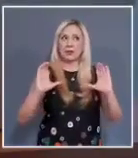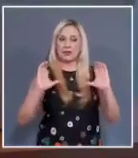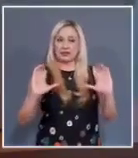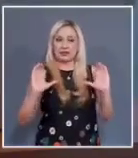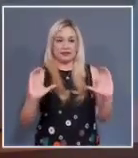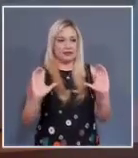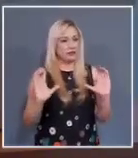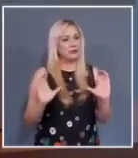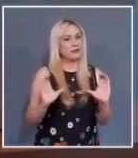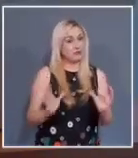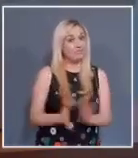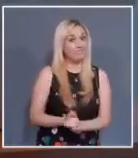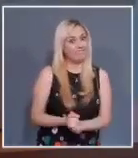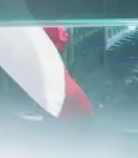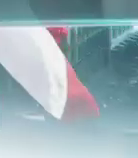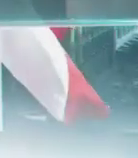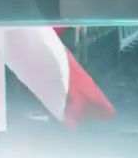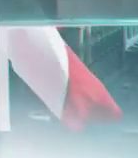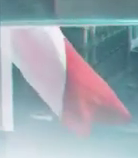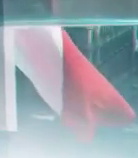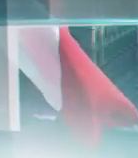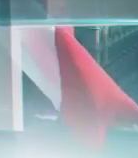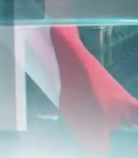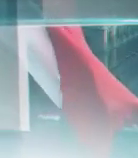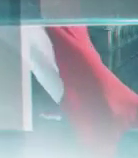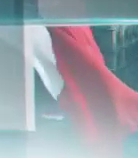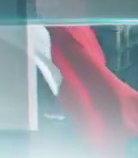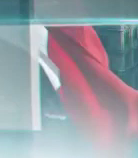Vámonos a las breves de México.